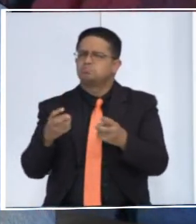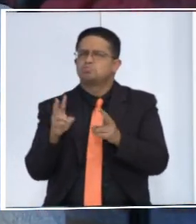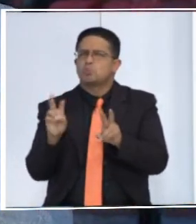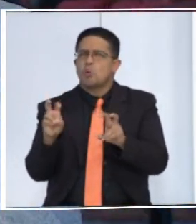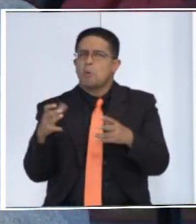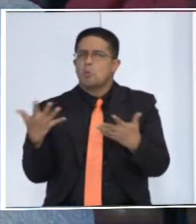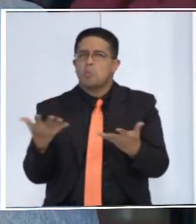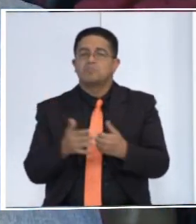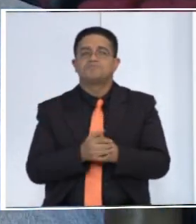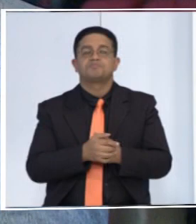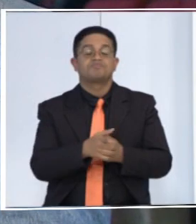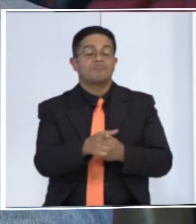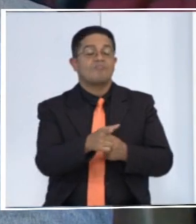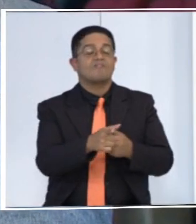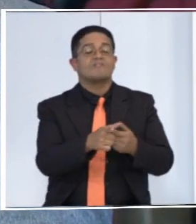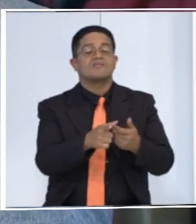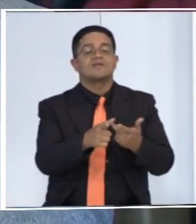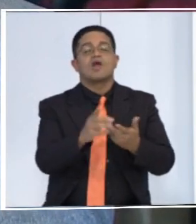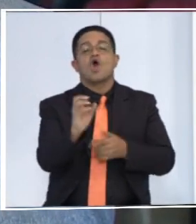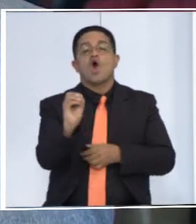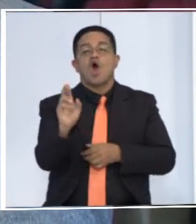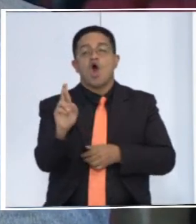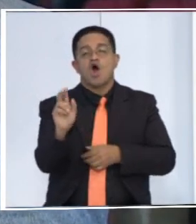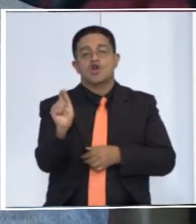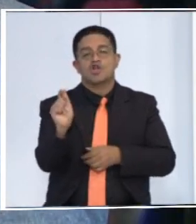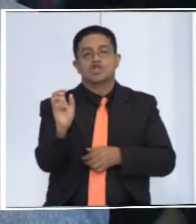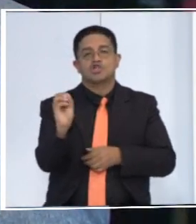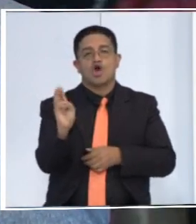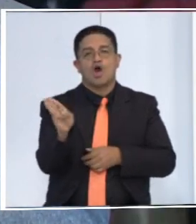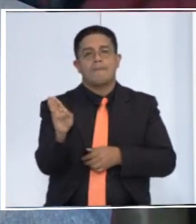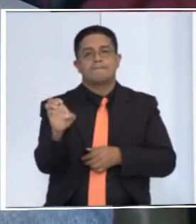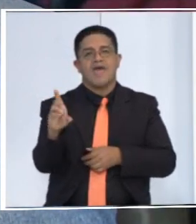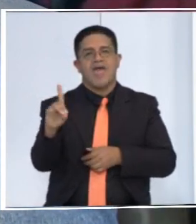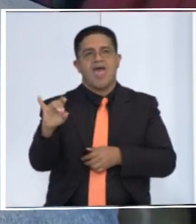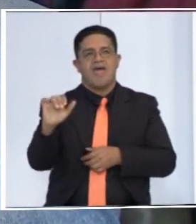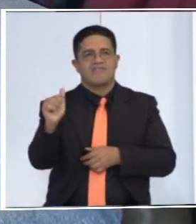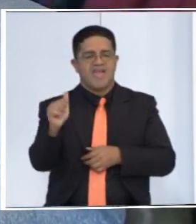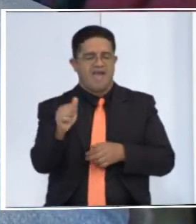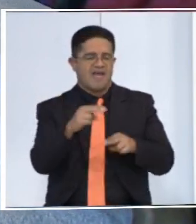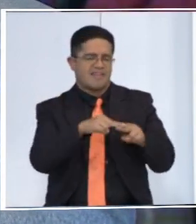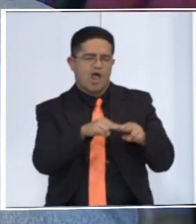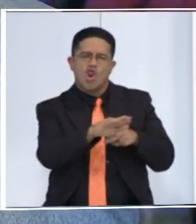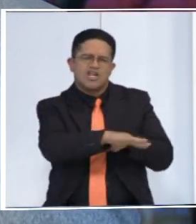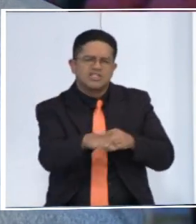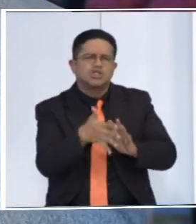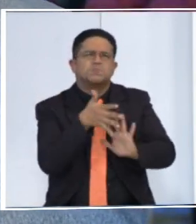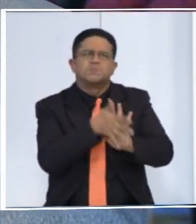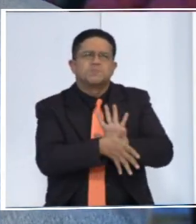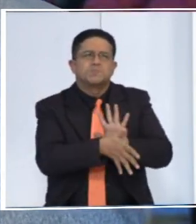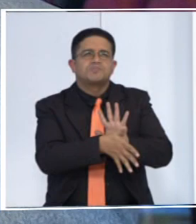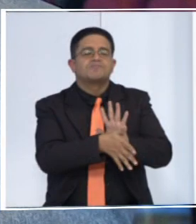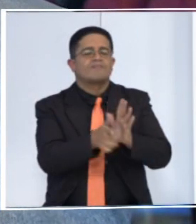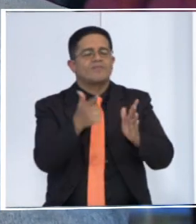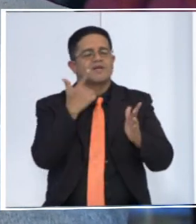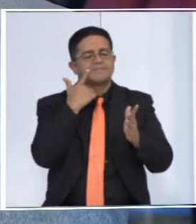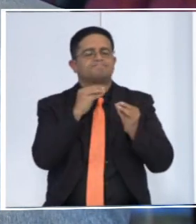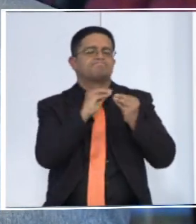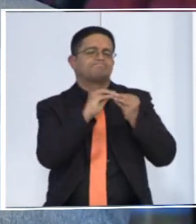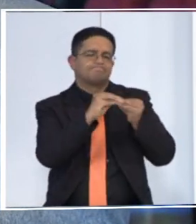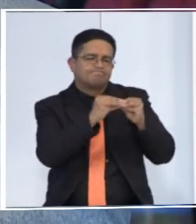la ortopedia infantil tiene muchas alternativas una de las cosas más importantes es la corrección de los miembros inferiores